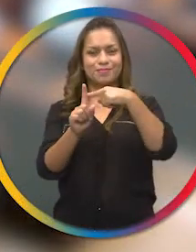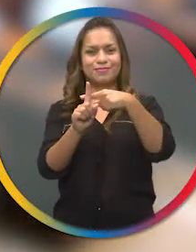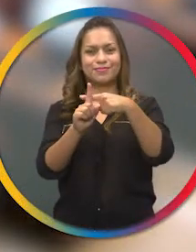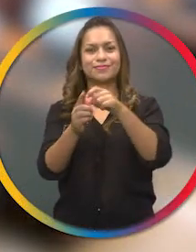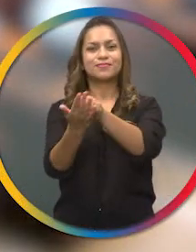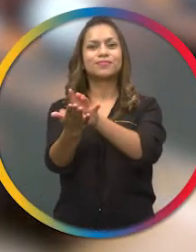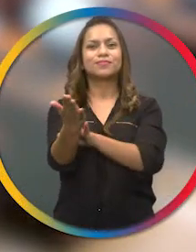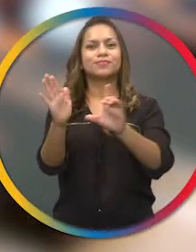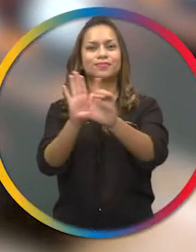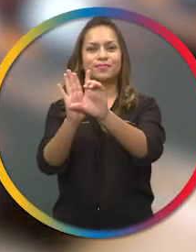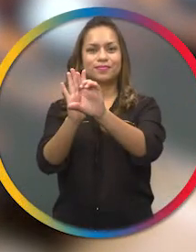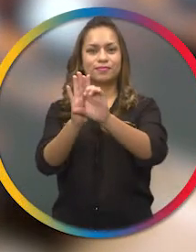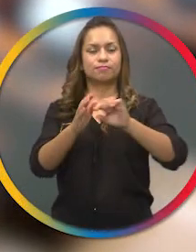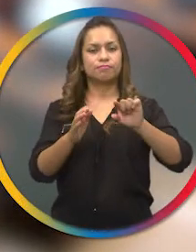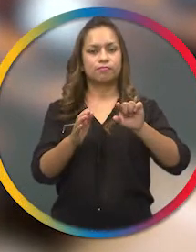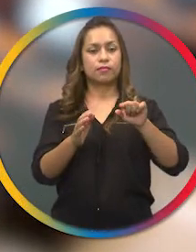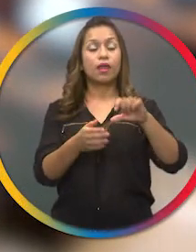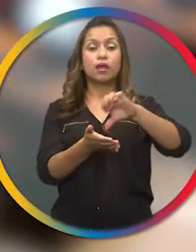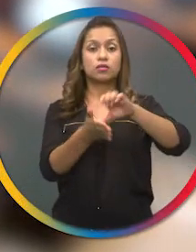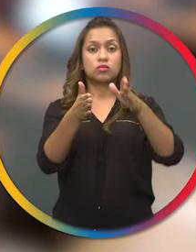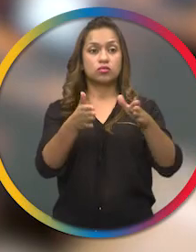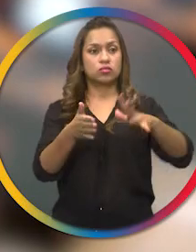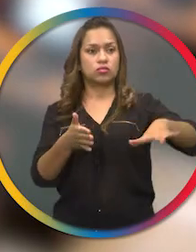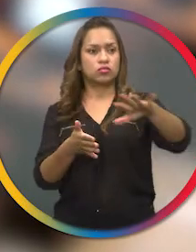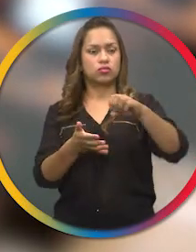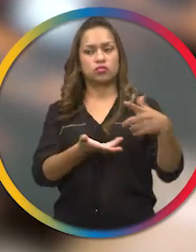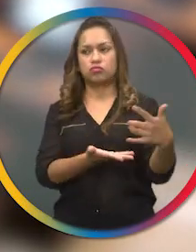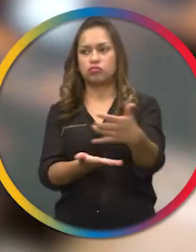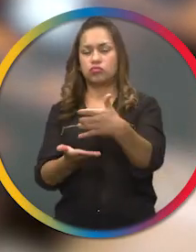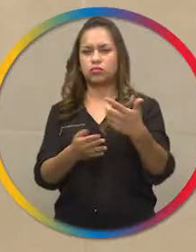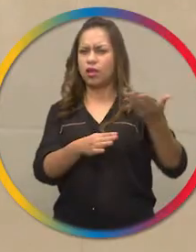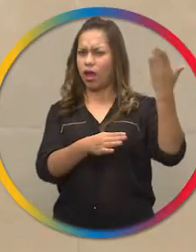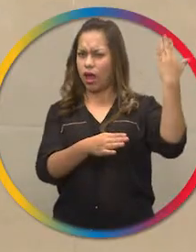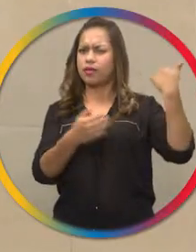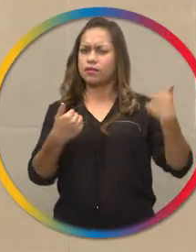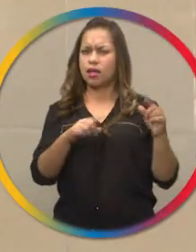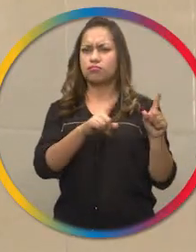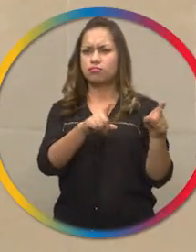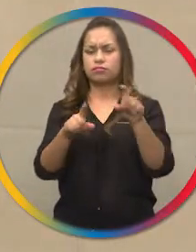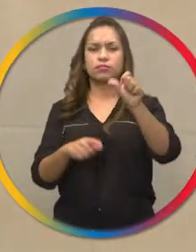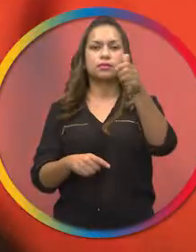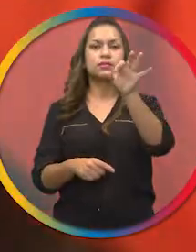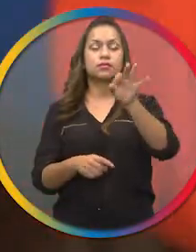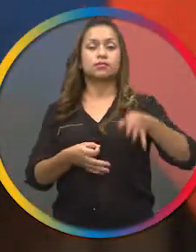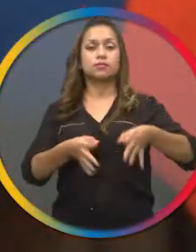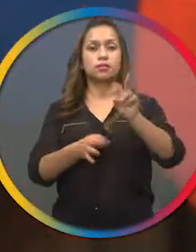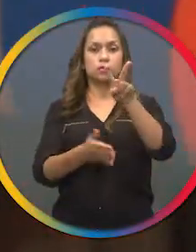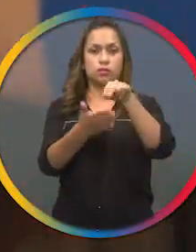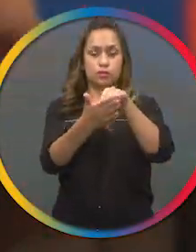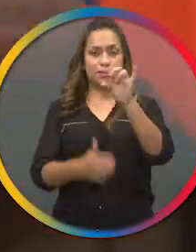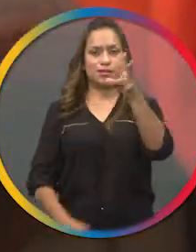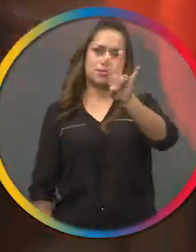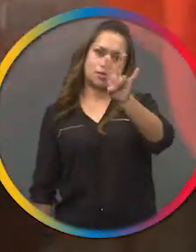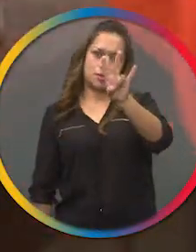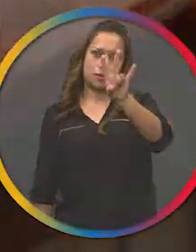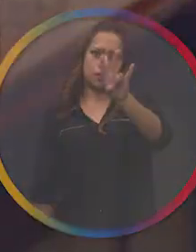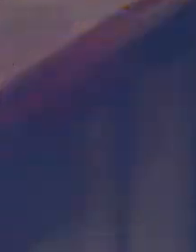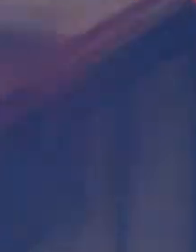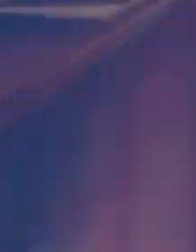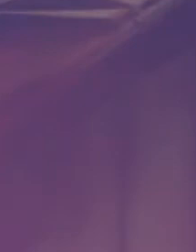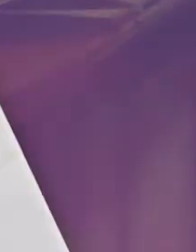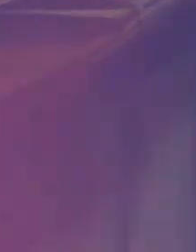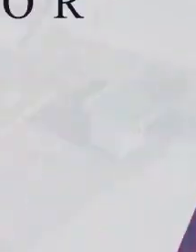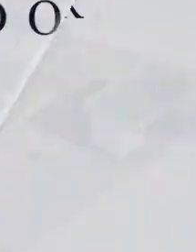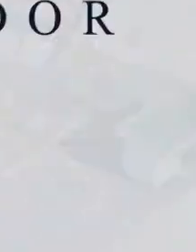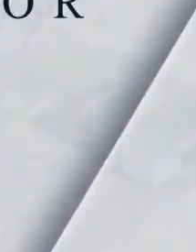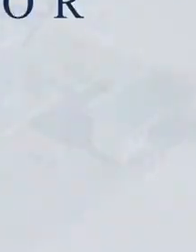afirmativos aprobaron este proyecto de ley que recoge el pronunciamiento ciudadano de la consulta popular del 19 de febrero de 2017.